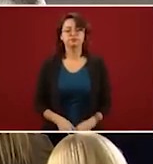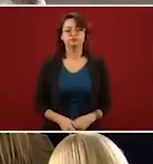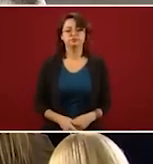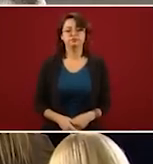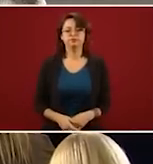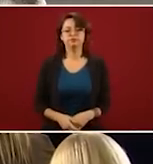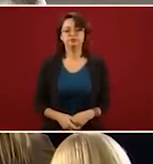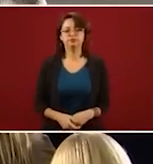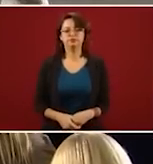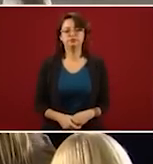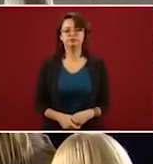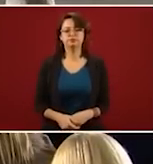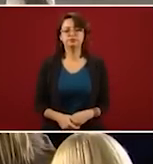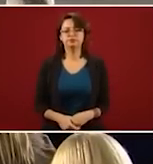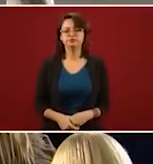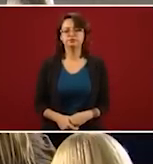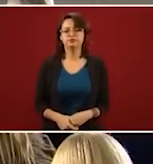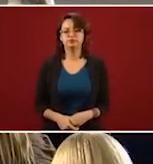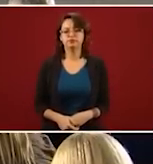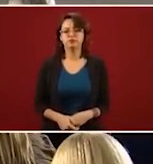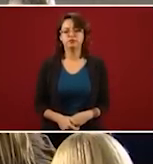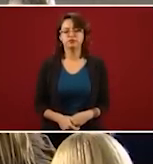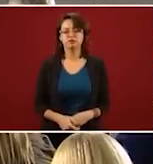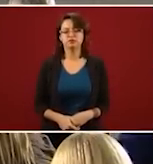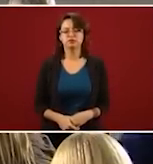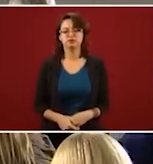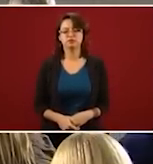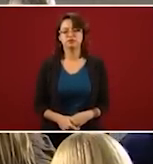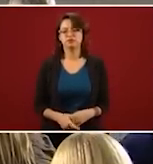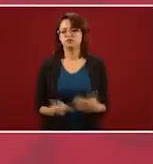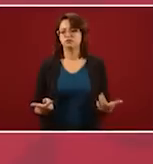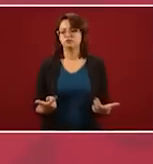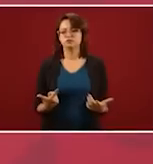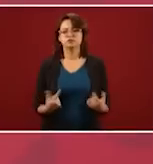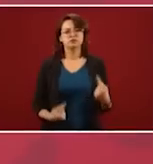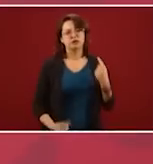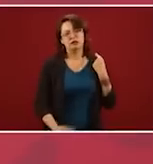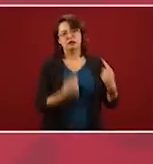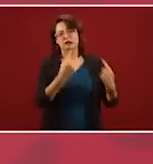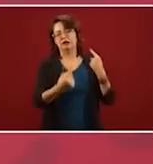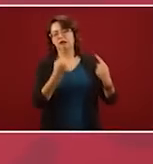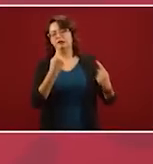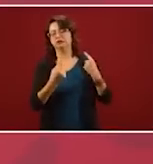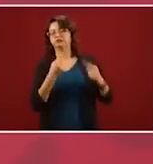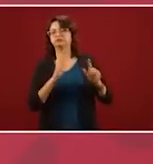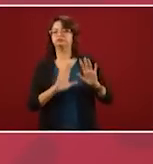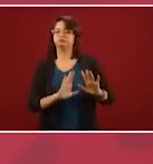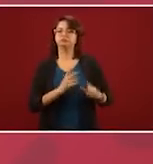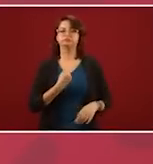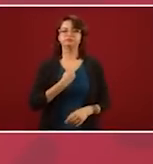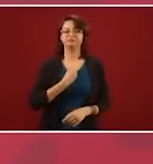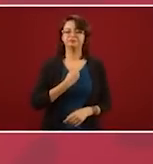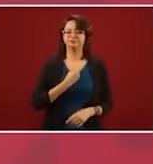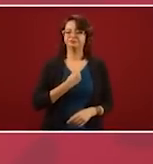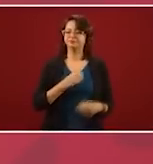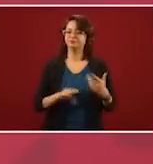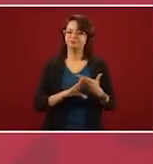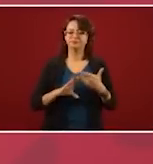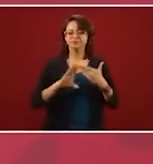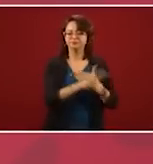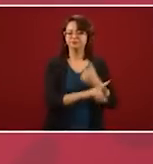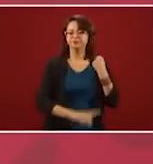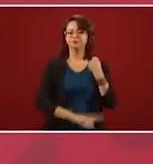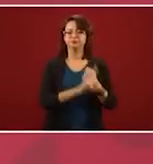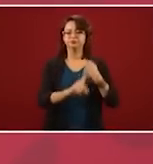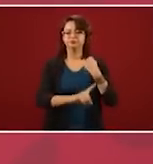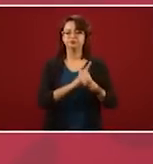y vamos a evitar cualquier provocación. Ya ayer en